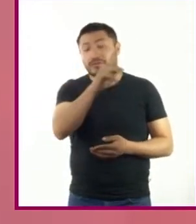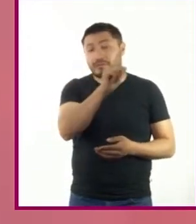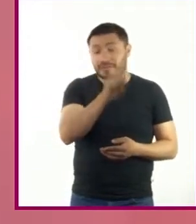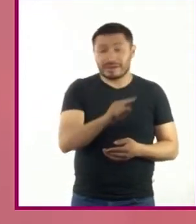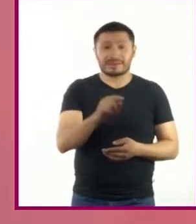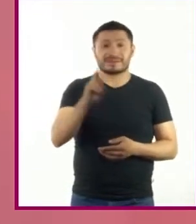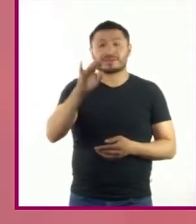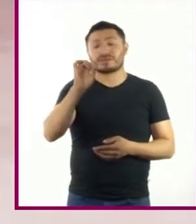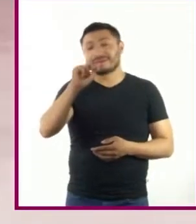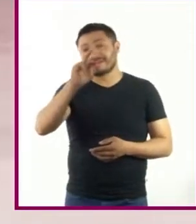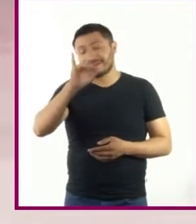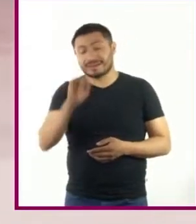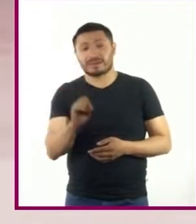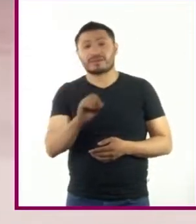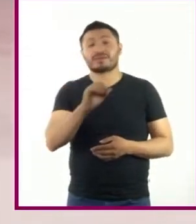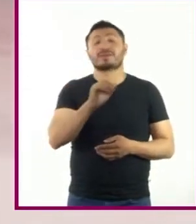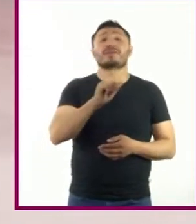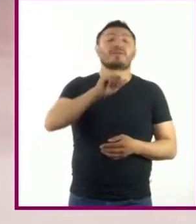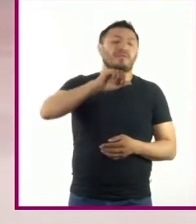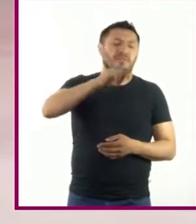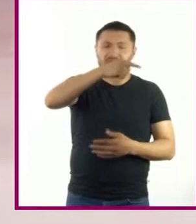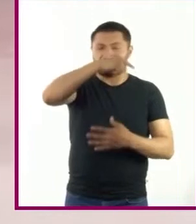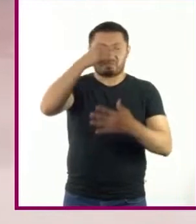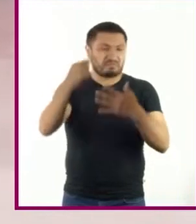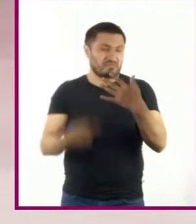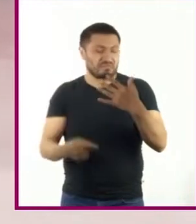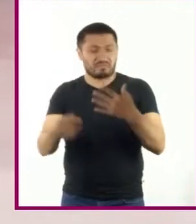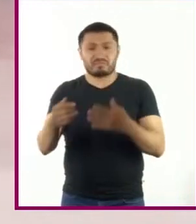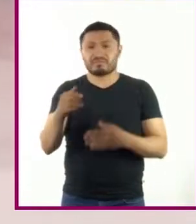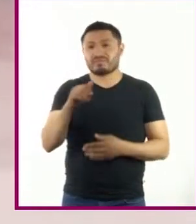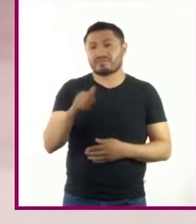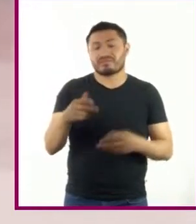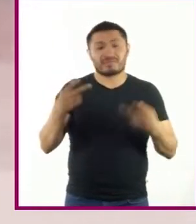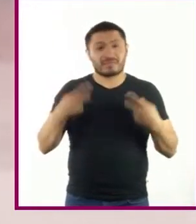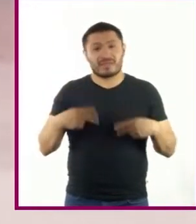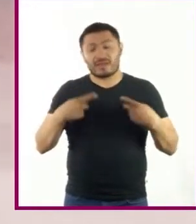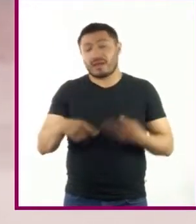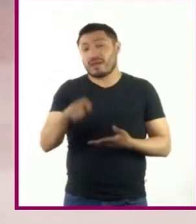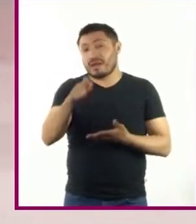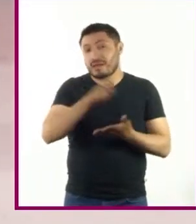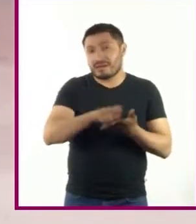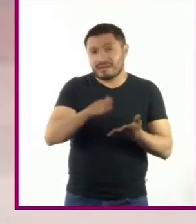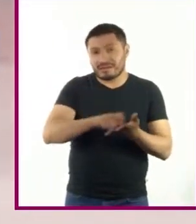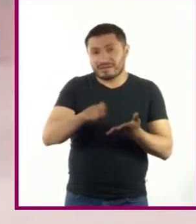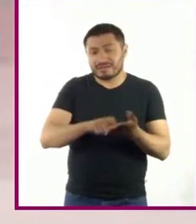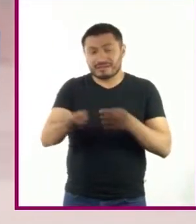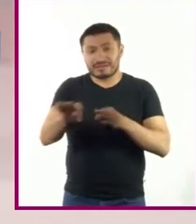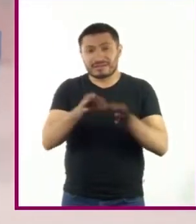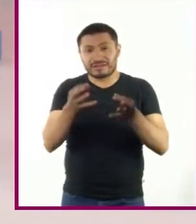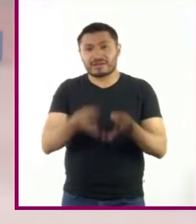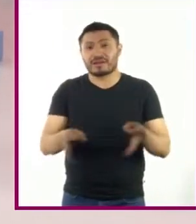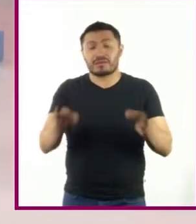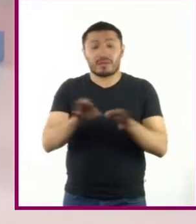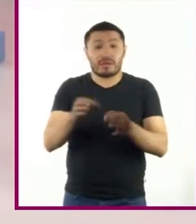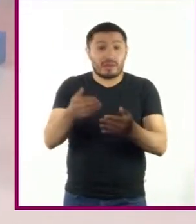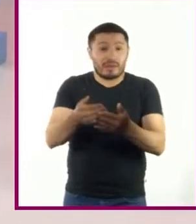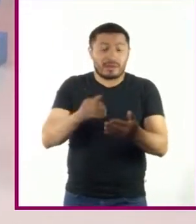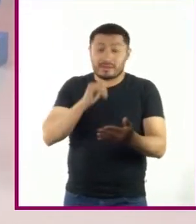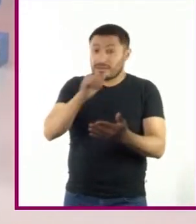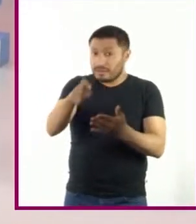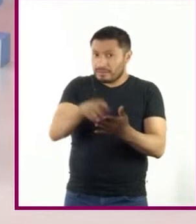Einstein o Rigoberta Menchú, por mencionar algunos autores de trabajos importantes, no tuvieron que revisar sus